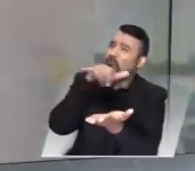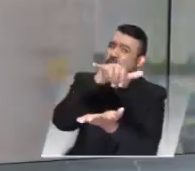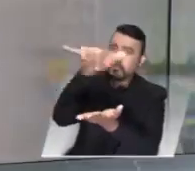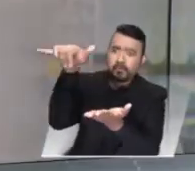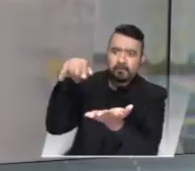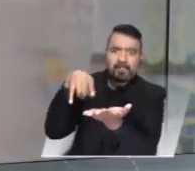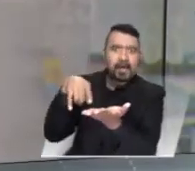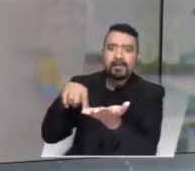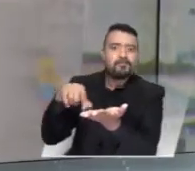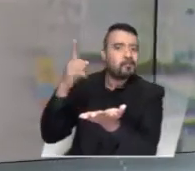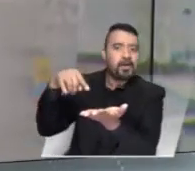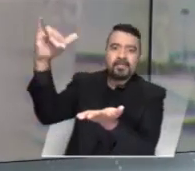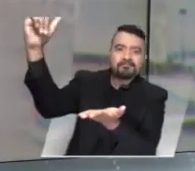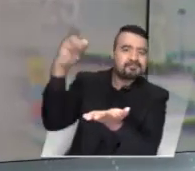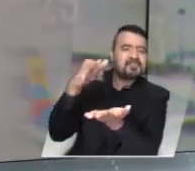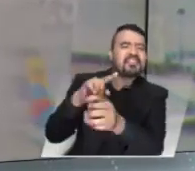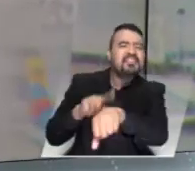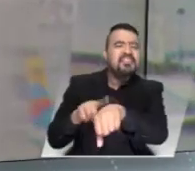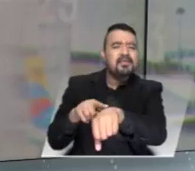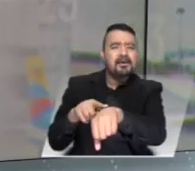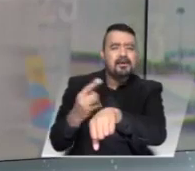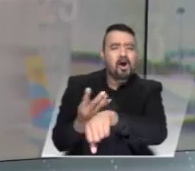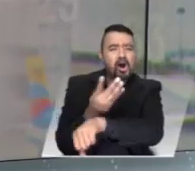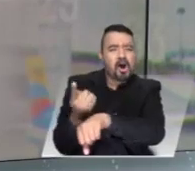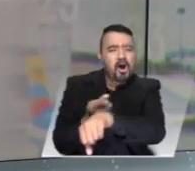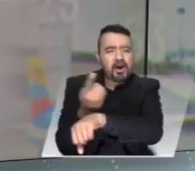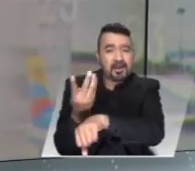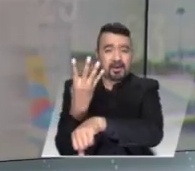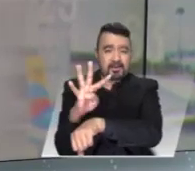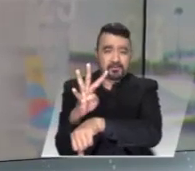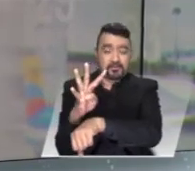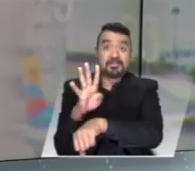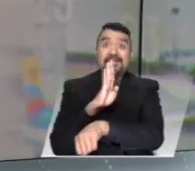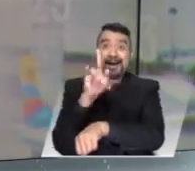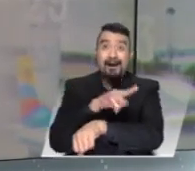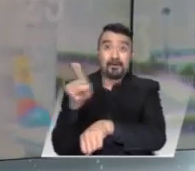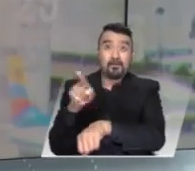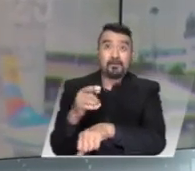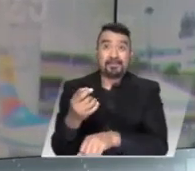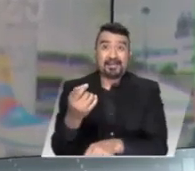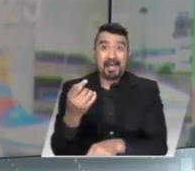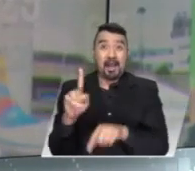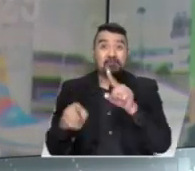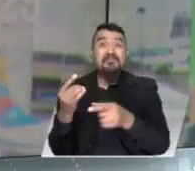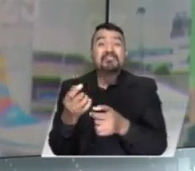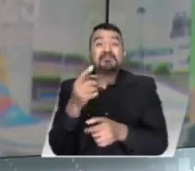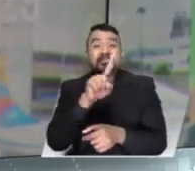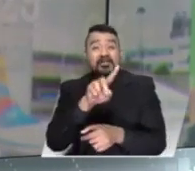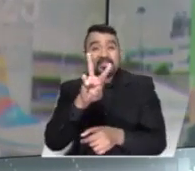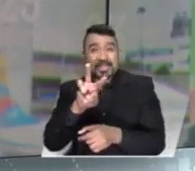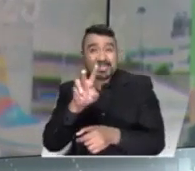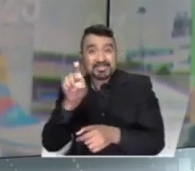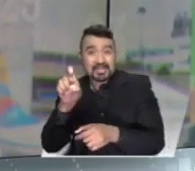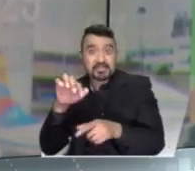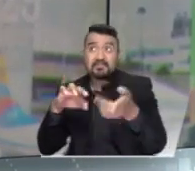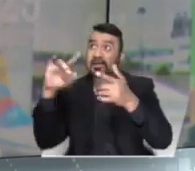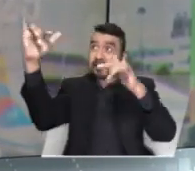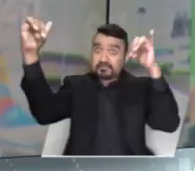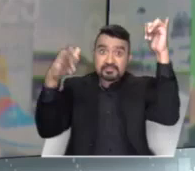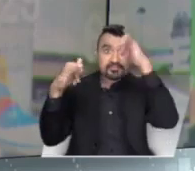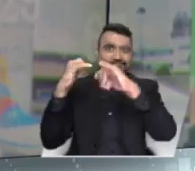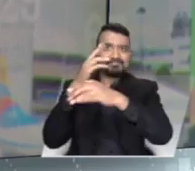seguidas. Un total de 136 vuelos fueron cancelados y 21.200 pasajeros de vuelos nacionales